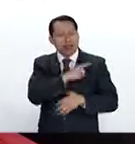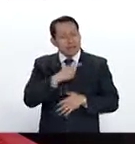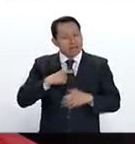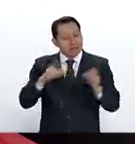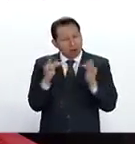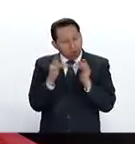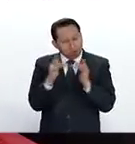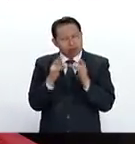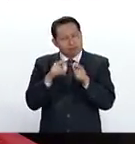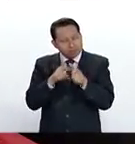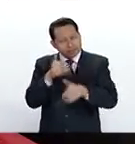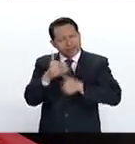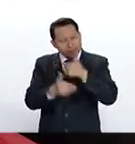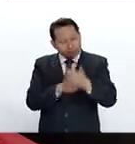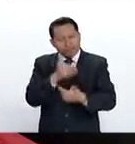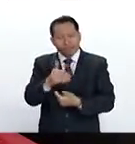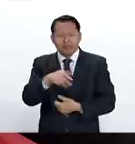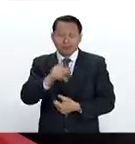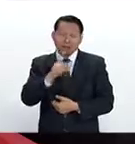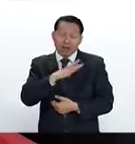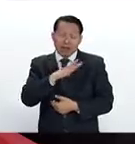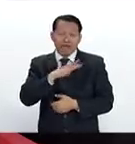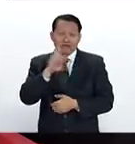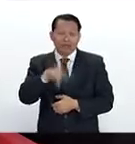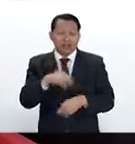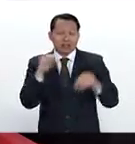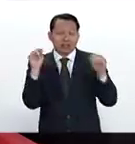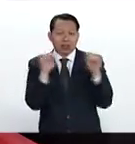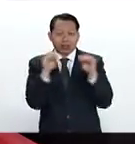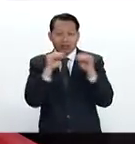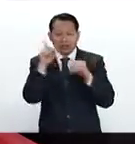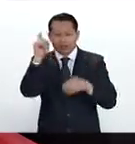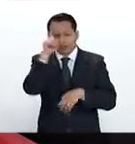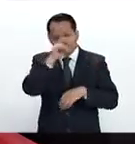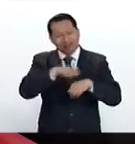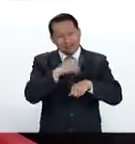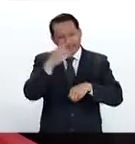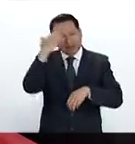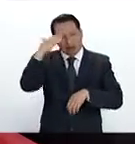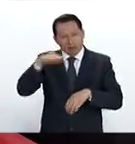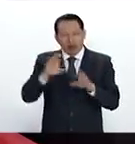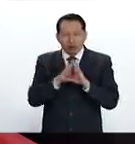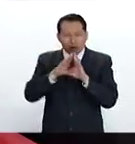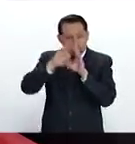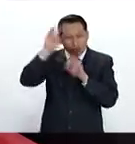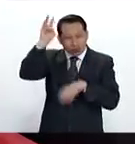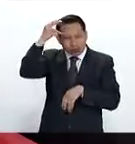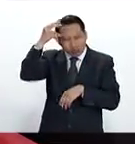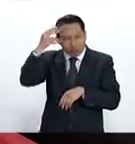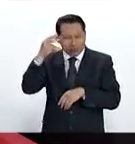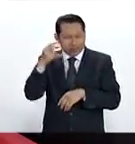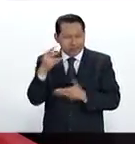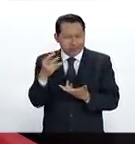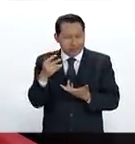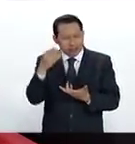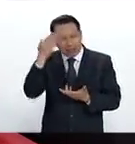bueno, va a ser una negociación complicada porque ya sabemos el estilo de negociar de Donald Trump, pero